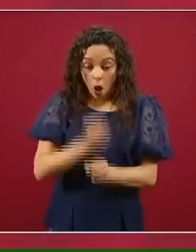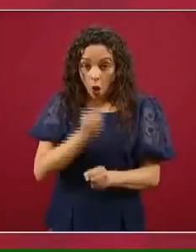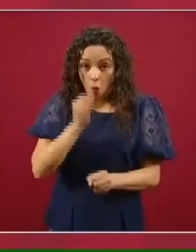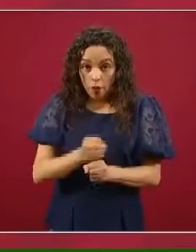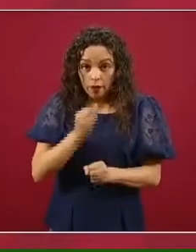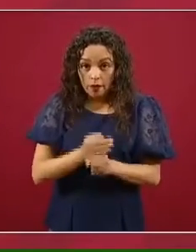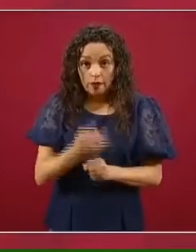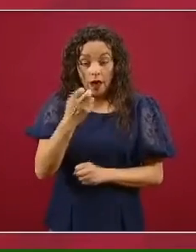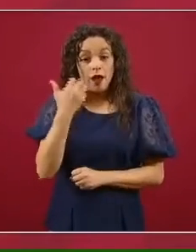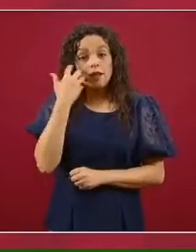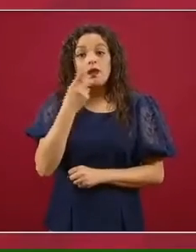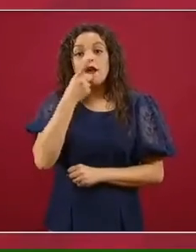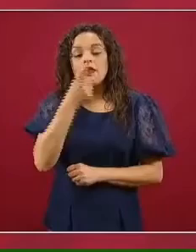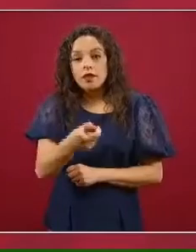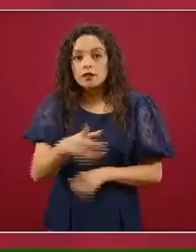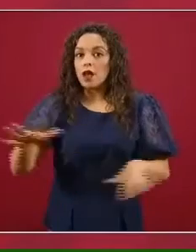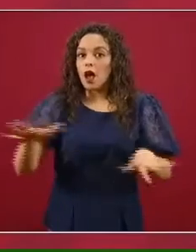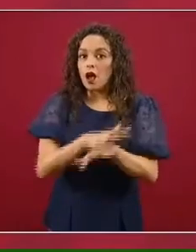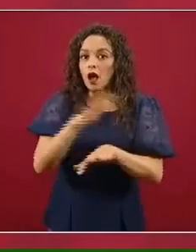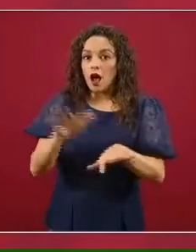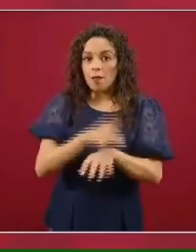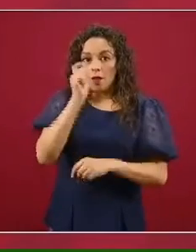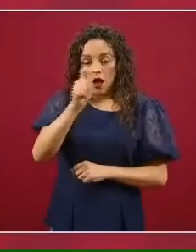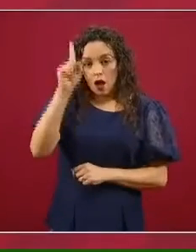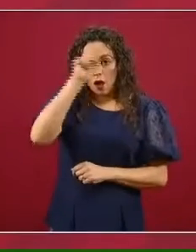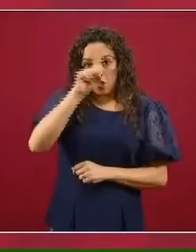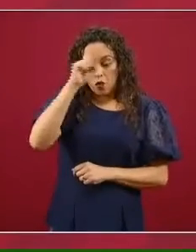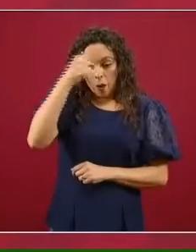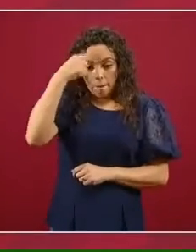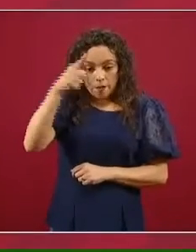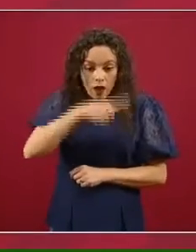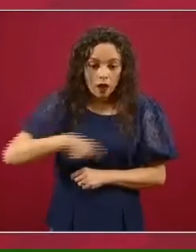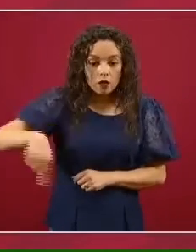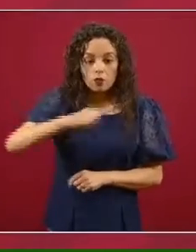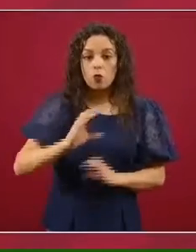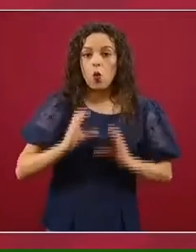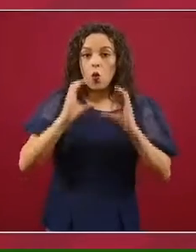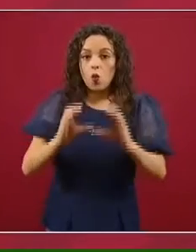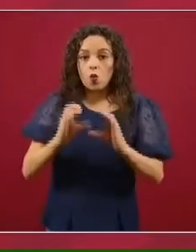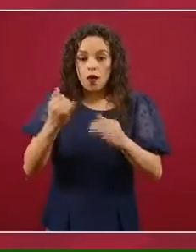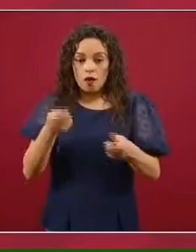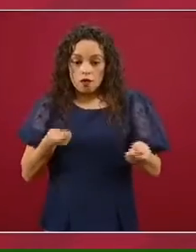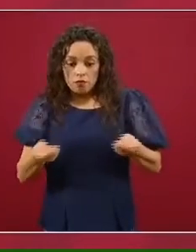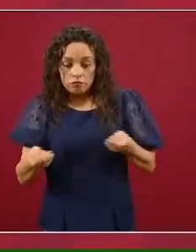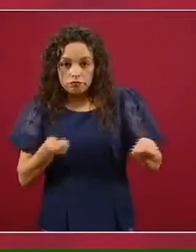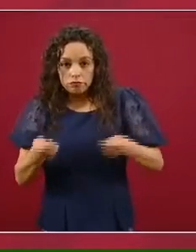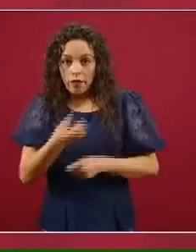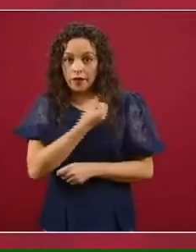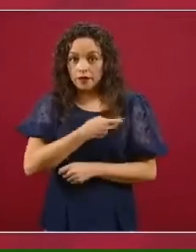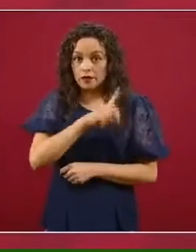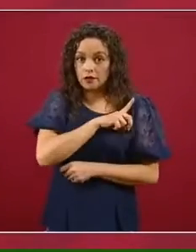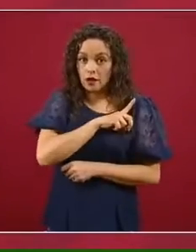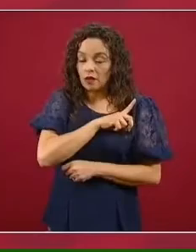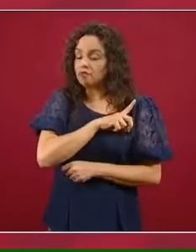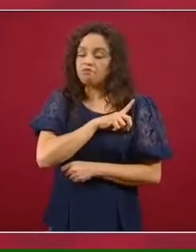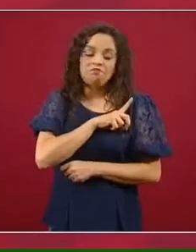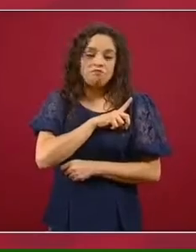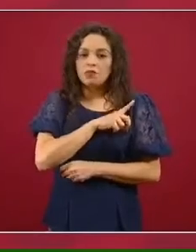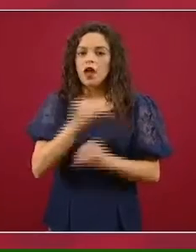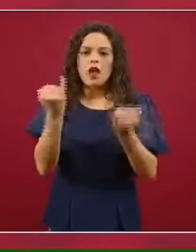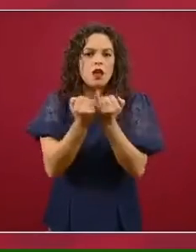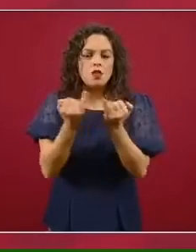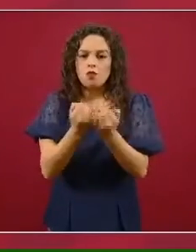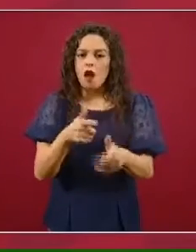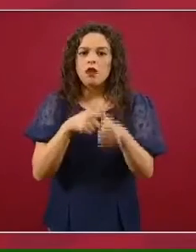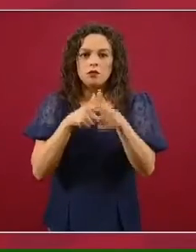momento las recomendaciones de las prácticas de prevención y control en ninguna parte del mundo. Y se espera que